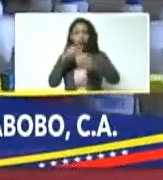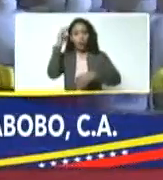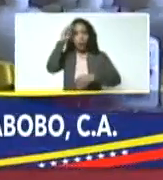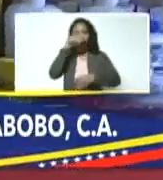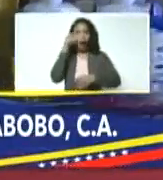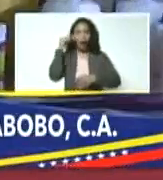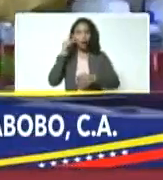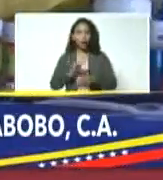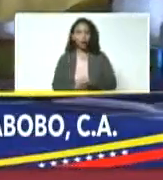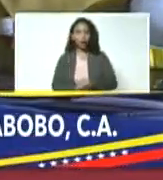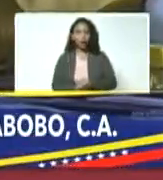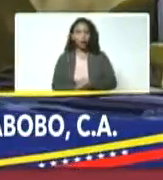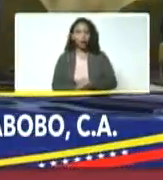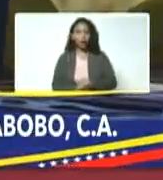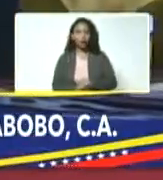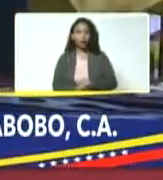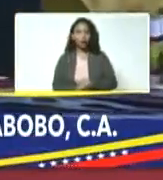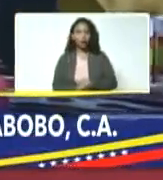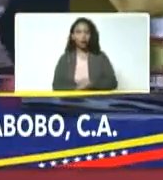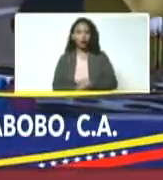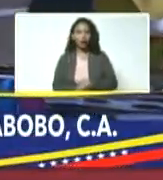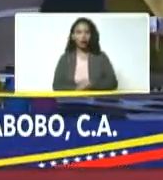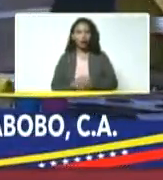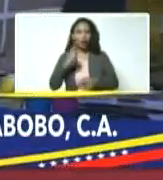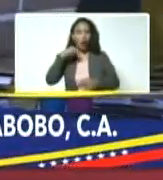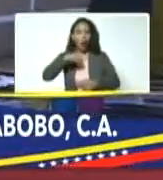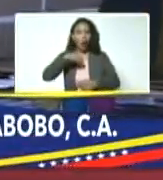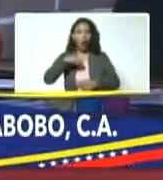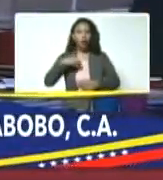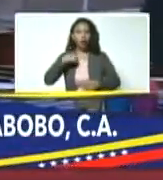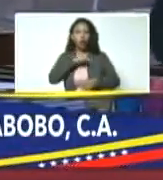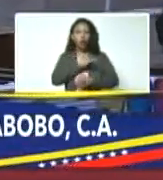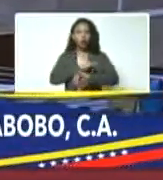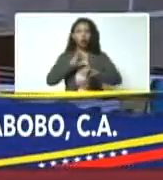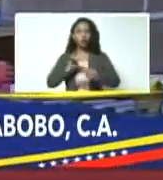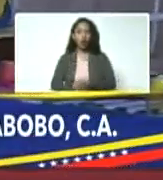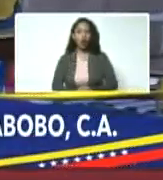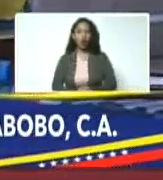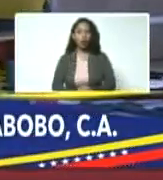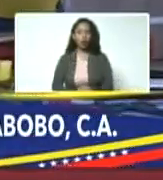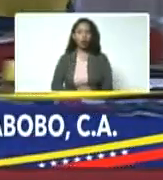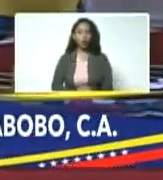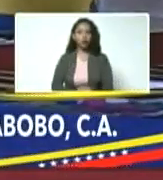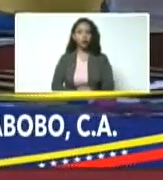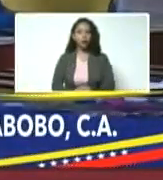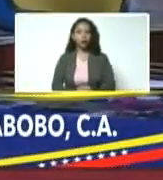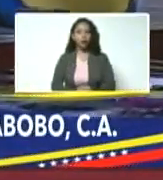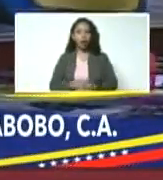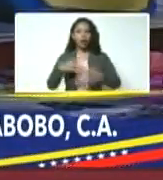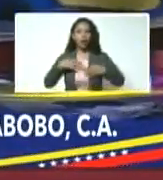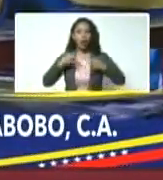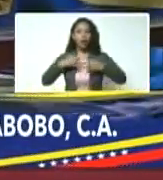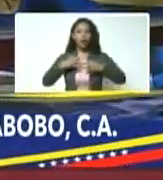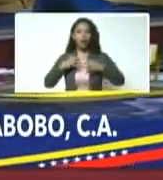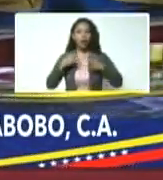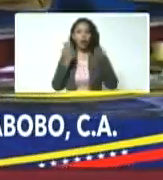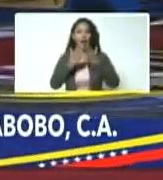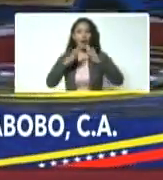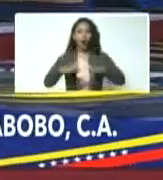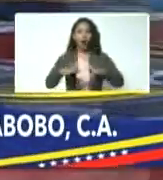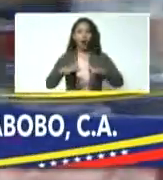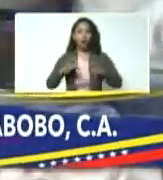allí esperando recibir a partir de hoy toda esta distribución que se va a hacer, tanto el uniforme escolar como para